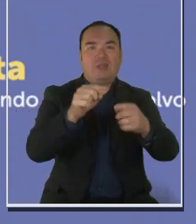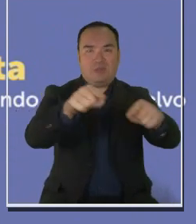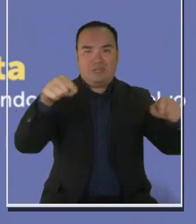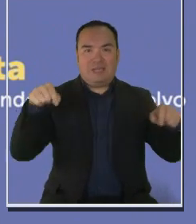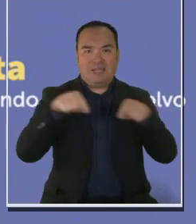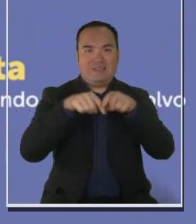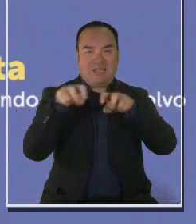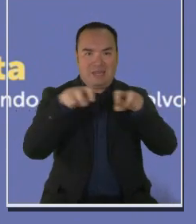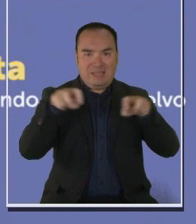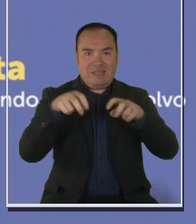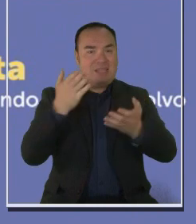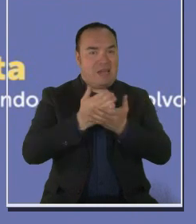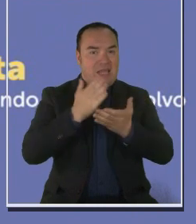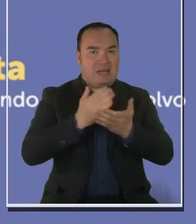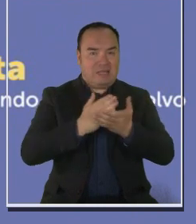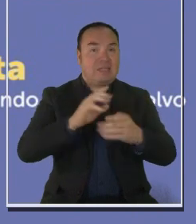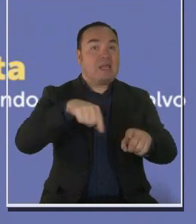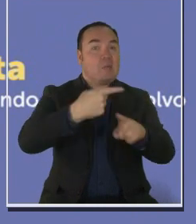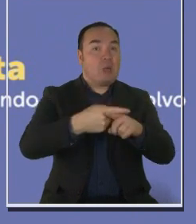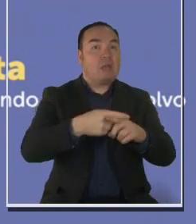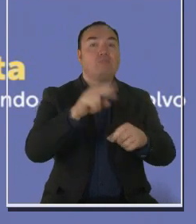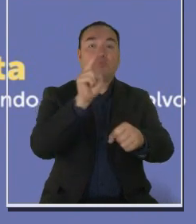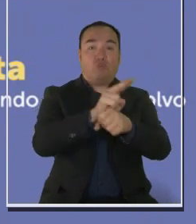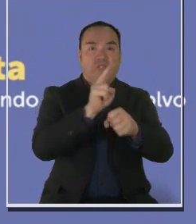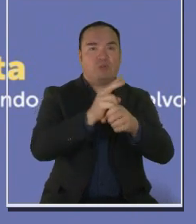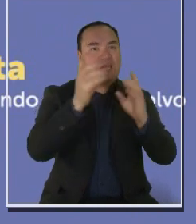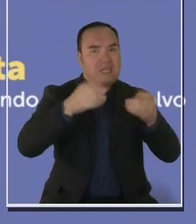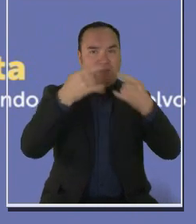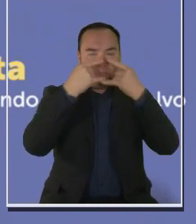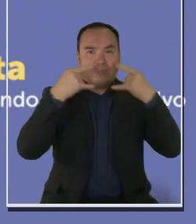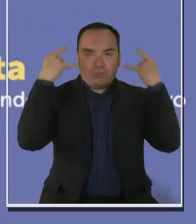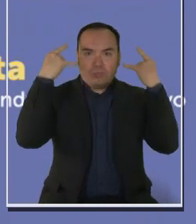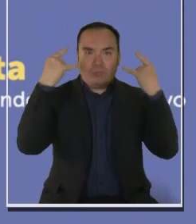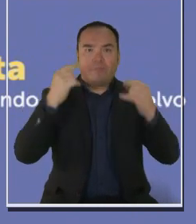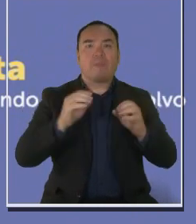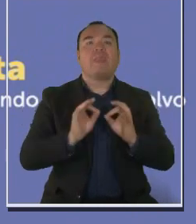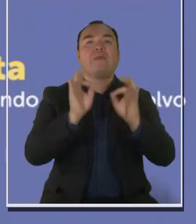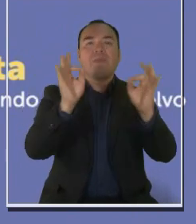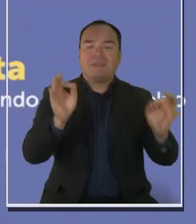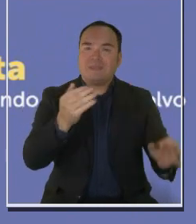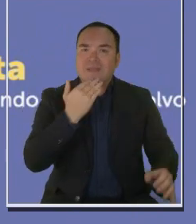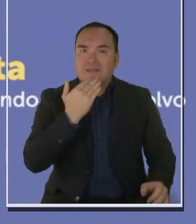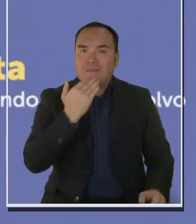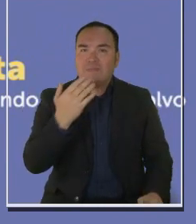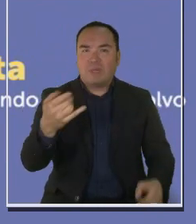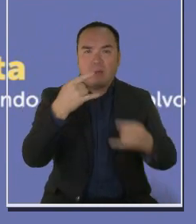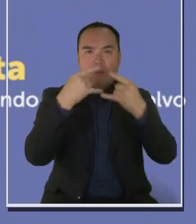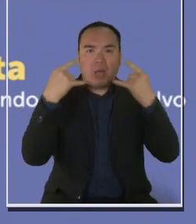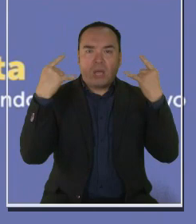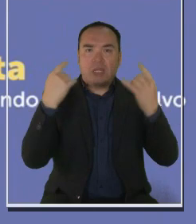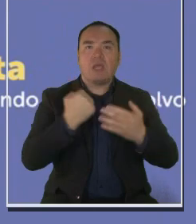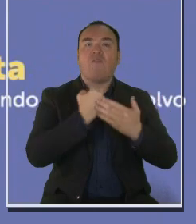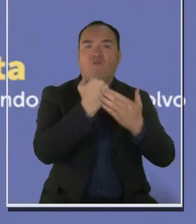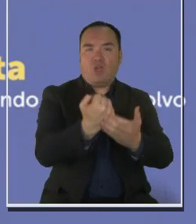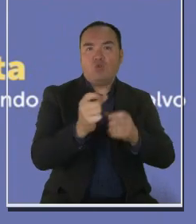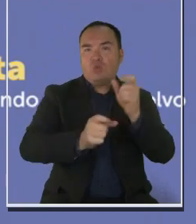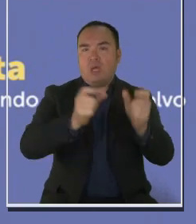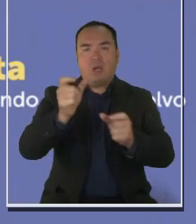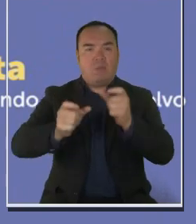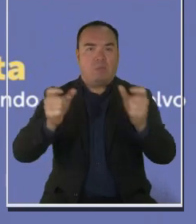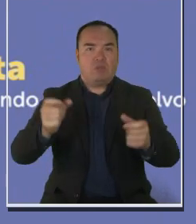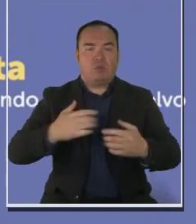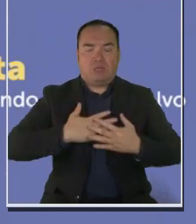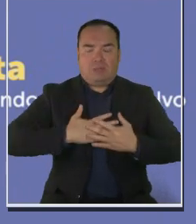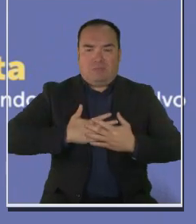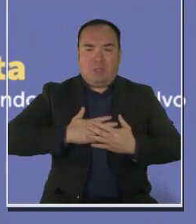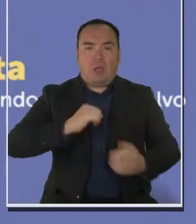clases, también para los profesores que están ahí. Especialmente el uso de mascarillas va a ayudar a las personas que tengan síntomas,